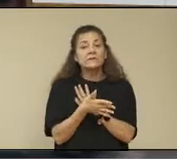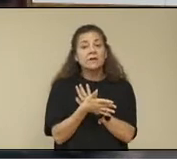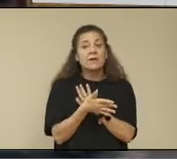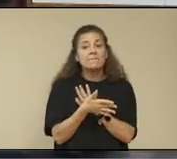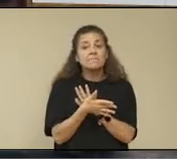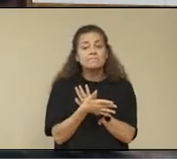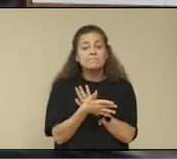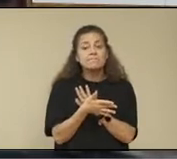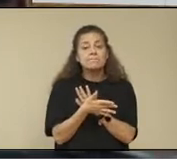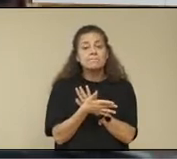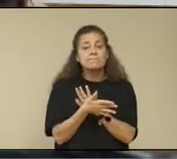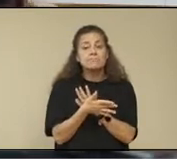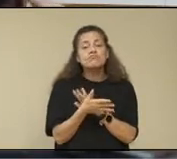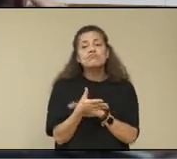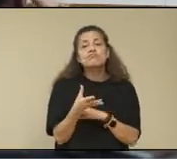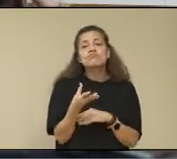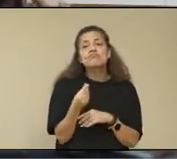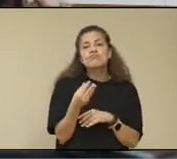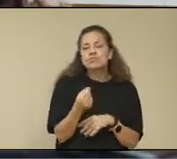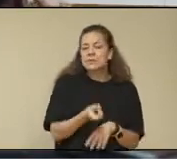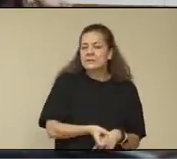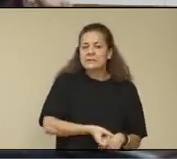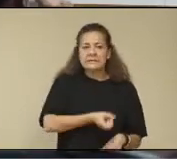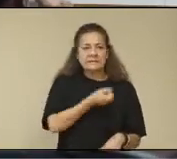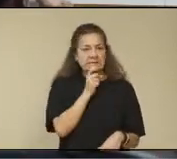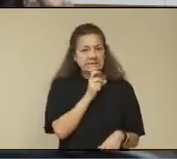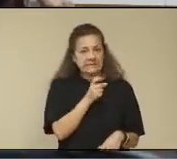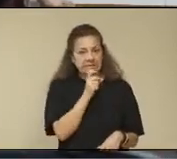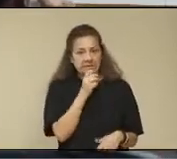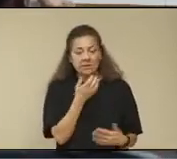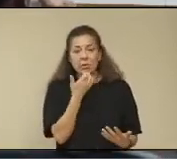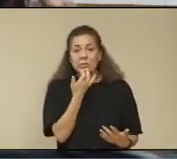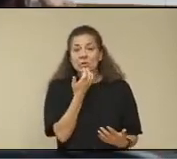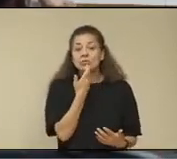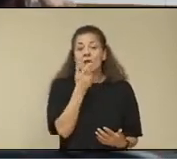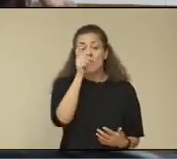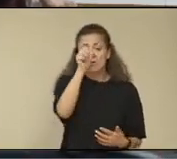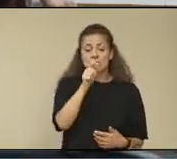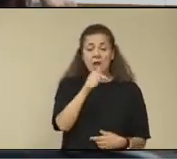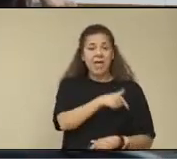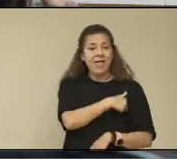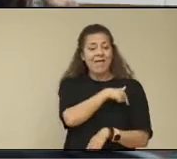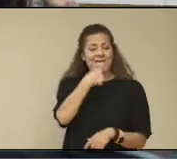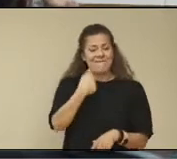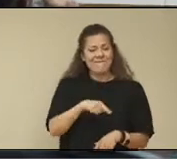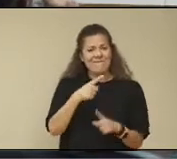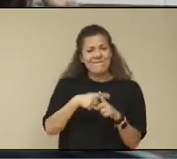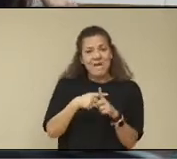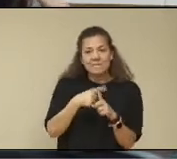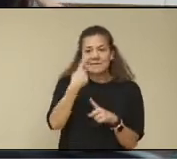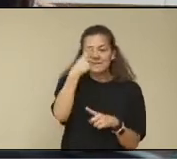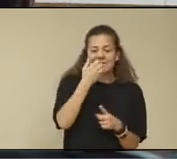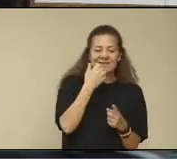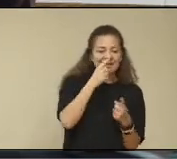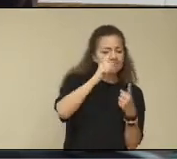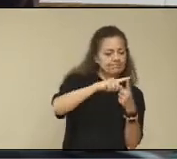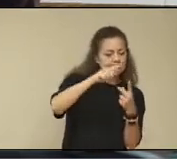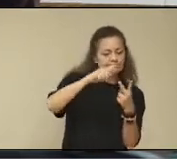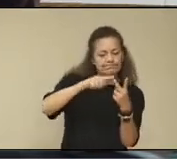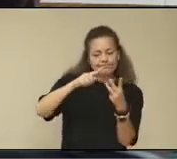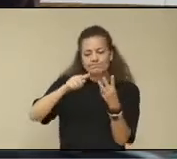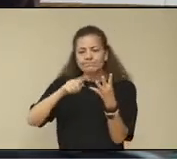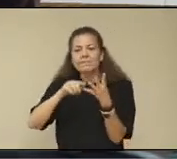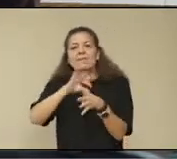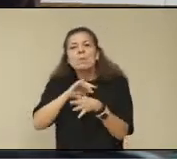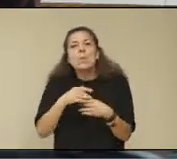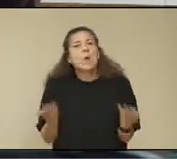hay una gran dificultad, por ejemplo, en cuando una persona tiene fiebre, saber si tiene malaria o tiene otra enfermedad.